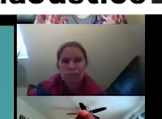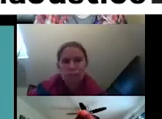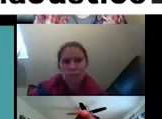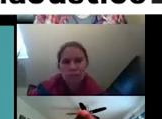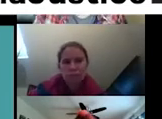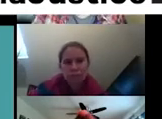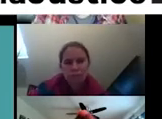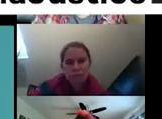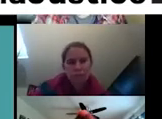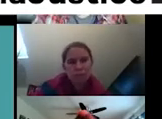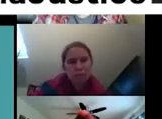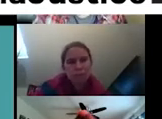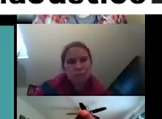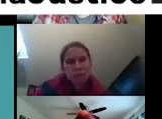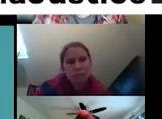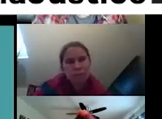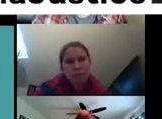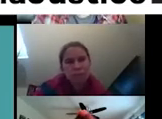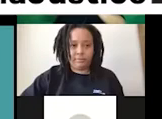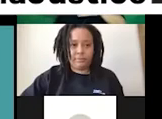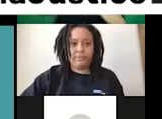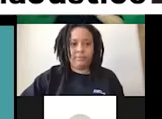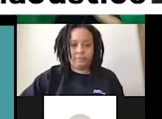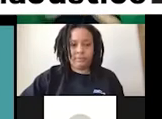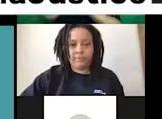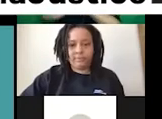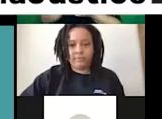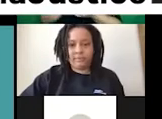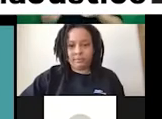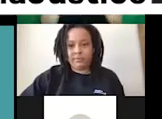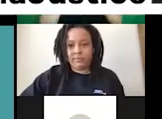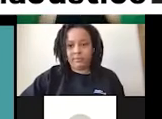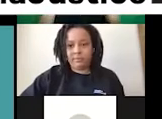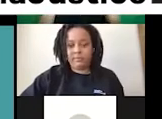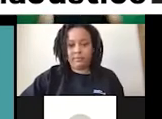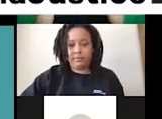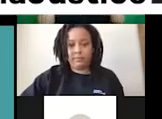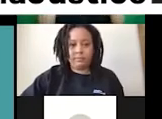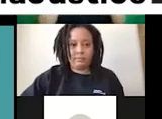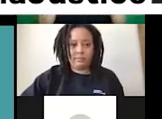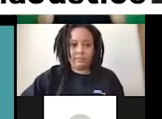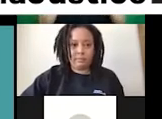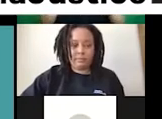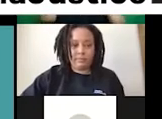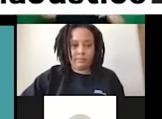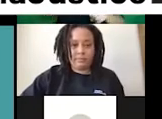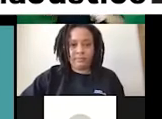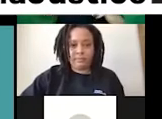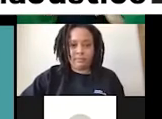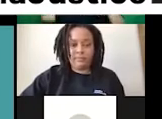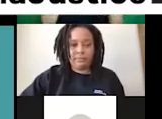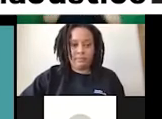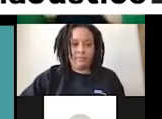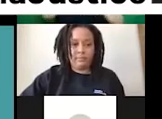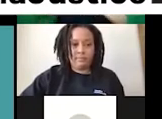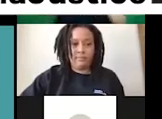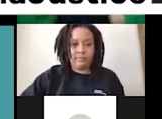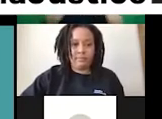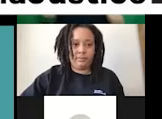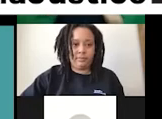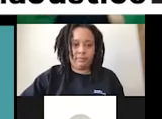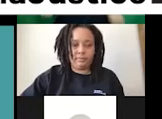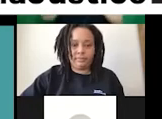hacer esas conexiones a nivel comunidad y también poder poder hacerles entender